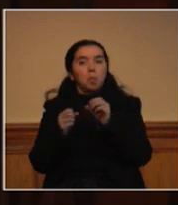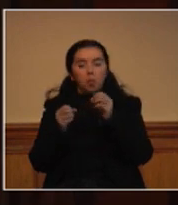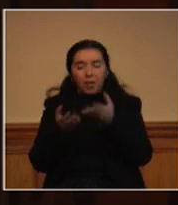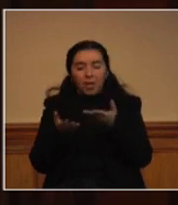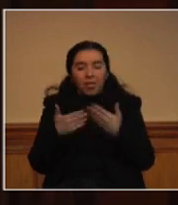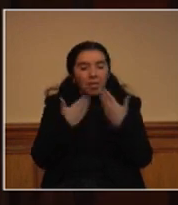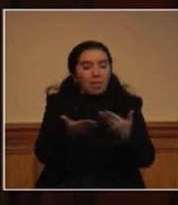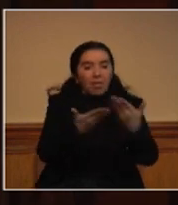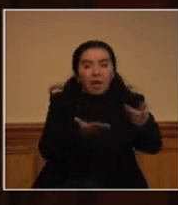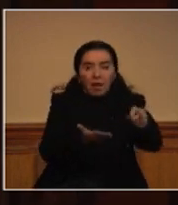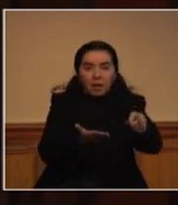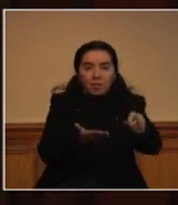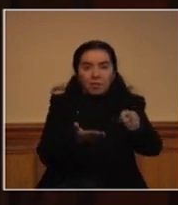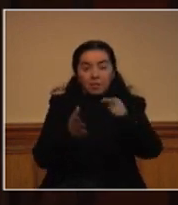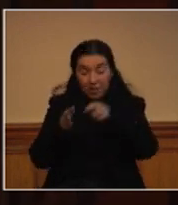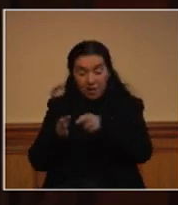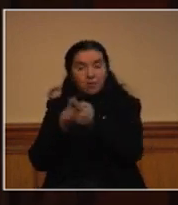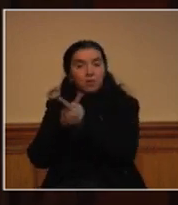ello.